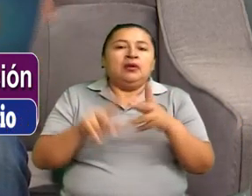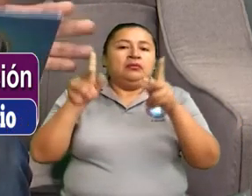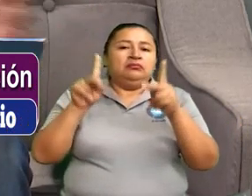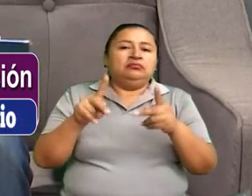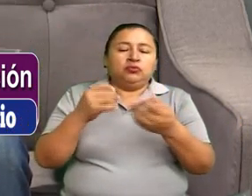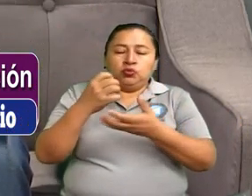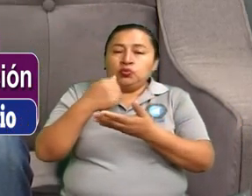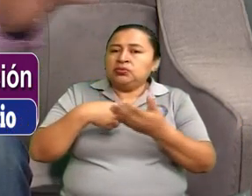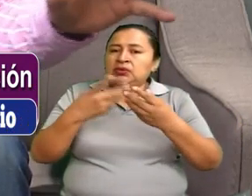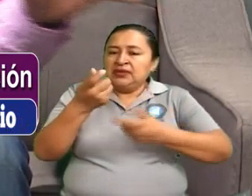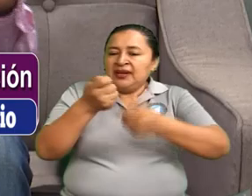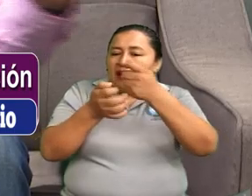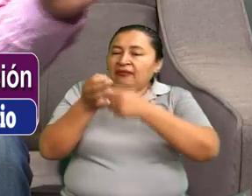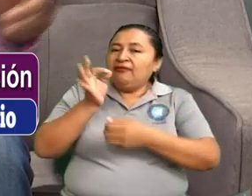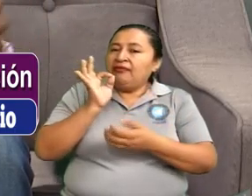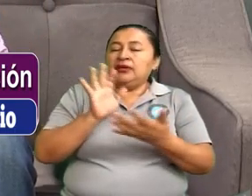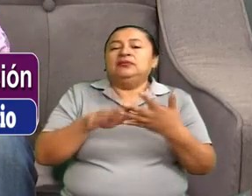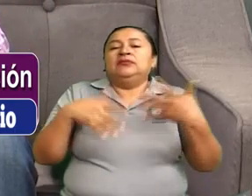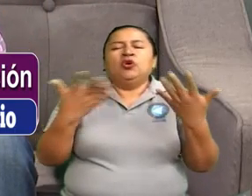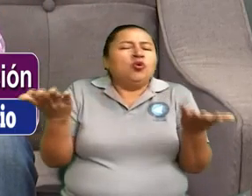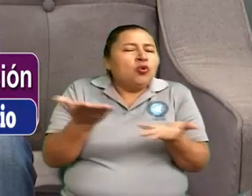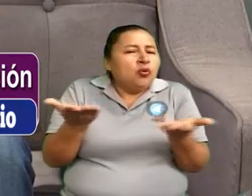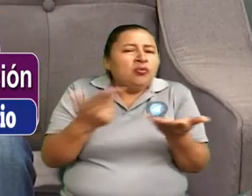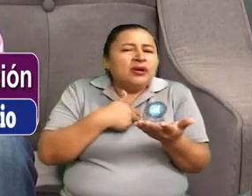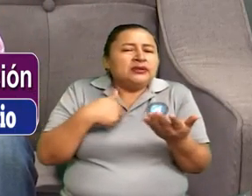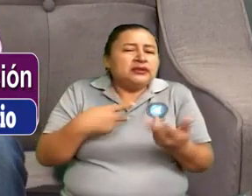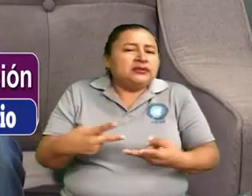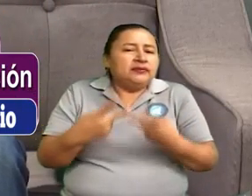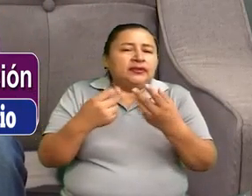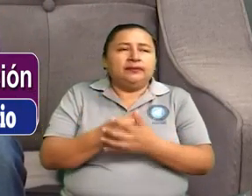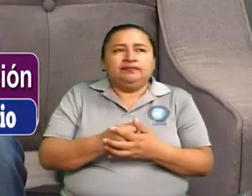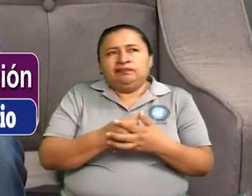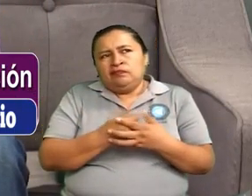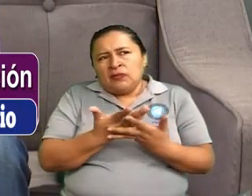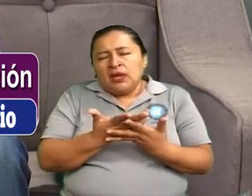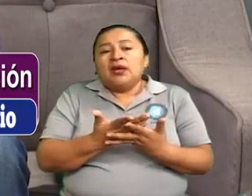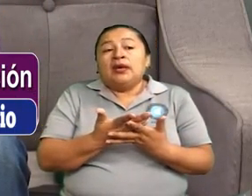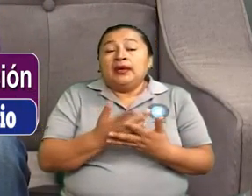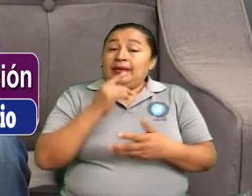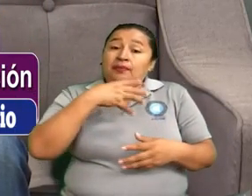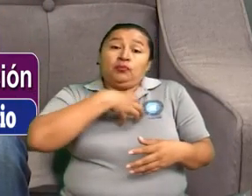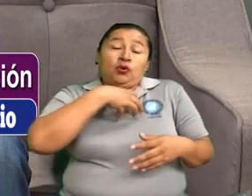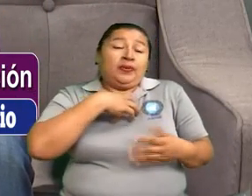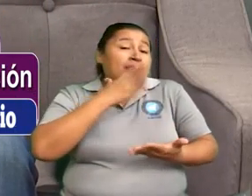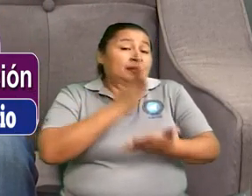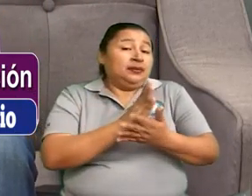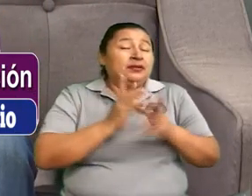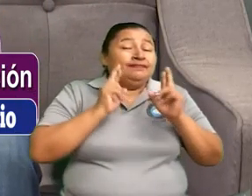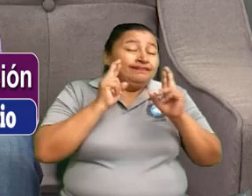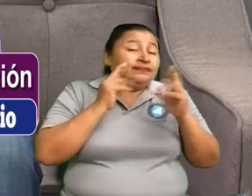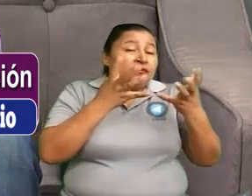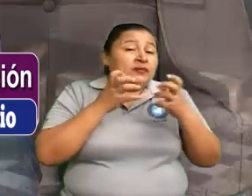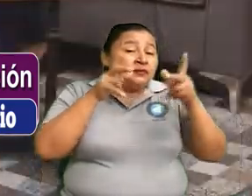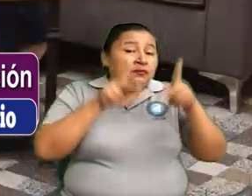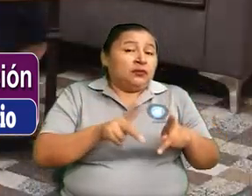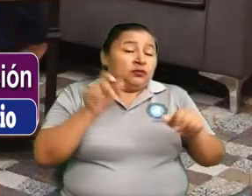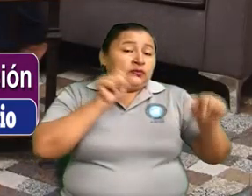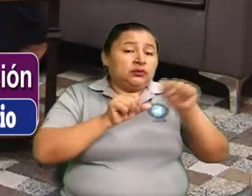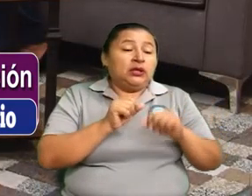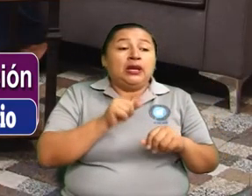café. ¿Cómo se entiende esa realidad? Es a partir del deseo del protagonista. A partir, okay, a partir de lo que